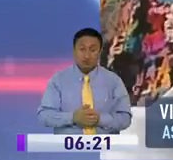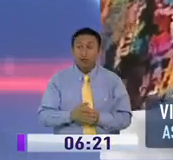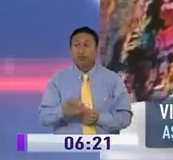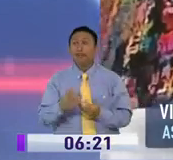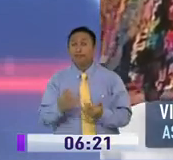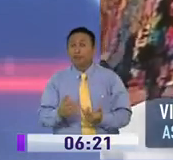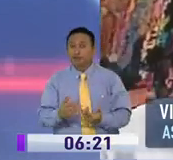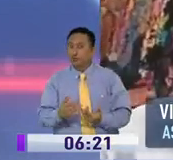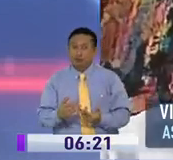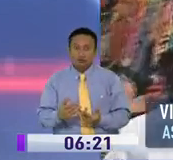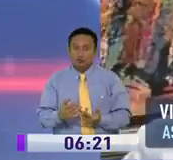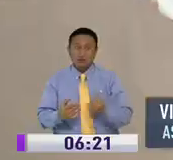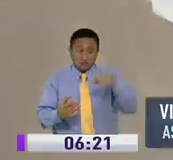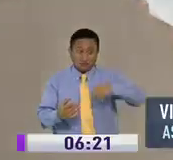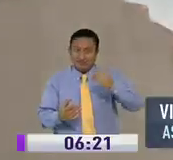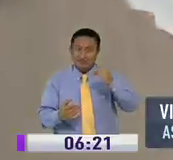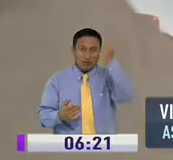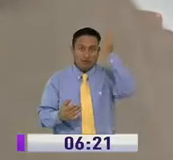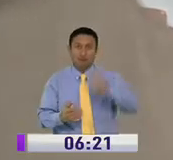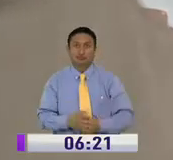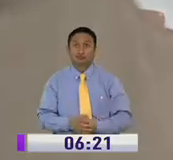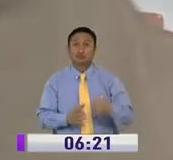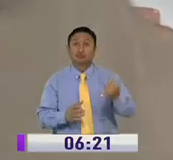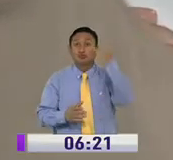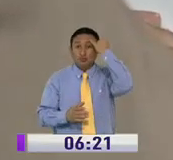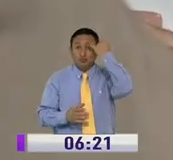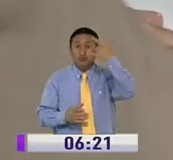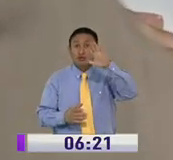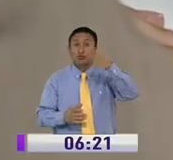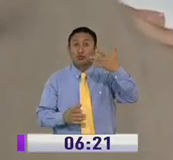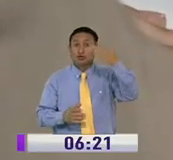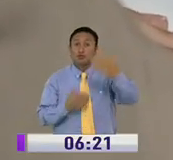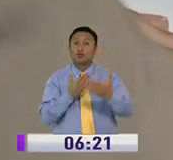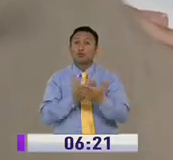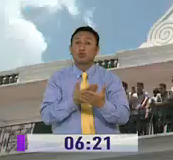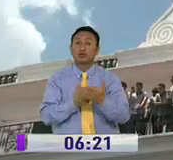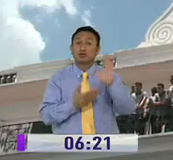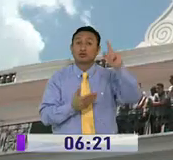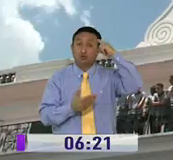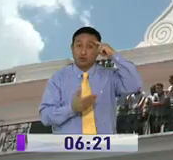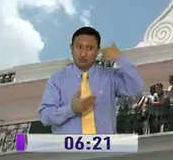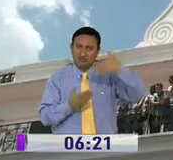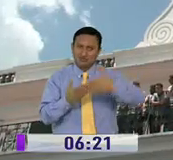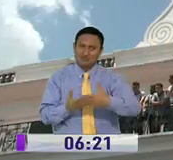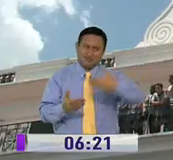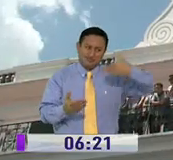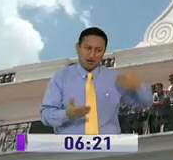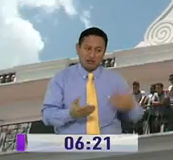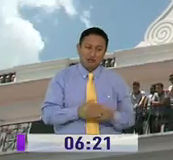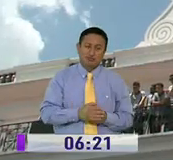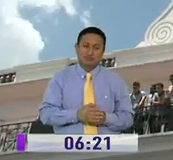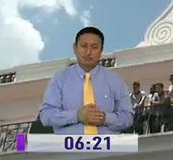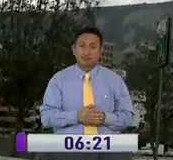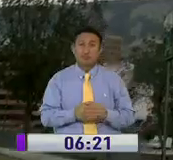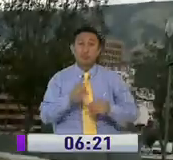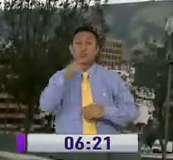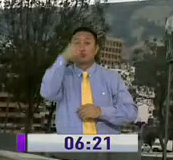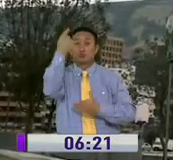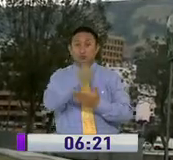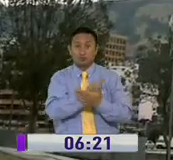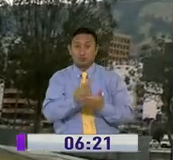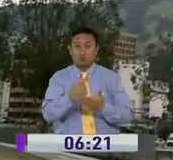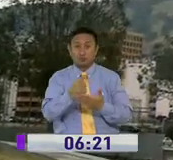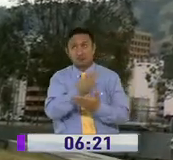tiempo y eso es lo que nosotros buscamos. Las iniciativas quieren adelantarse a las propuestas del Ejecutivo, que deberán llegar a la Asamblea en los próximos